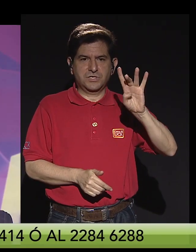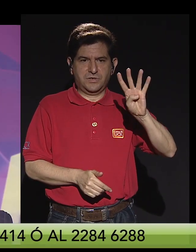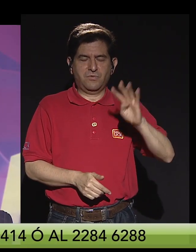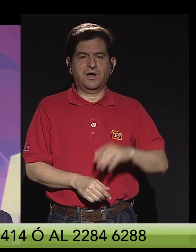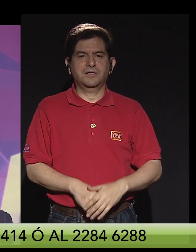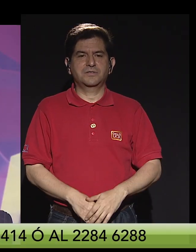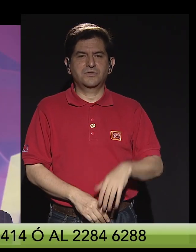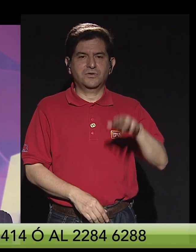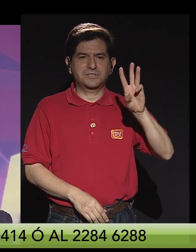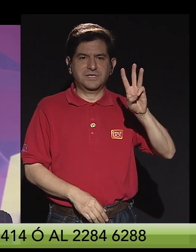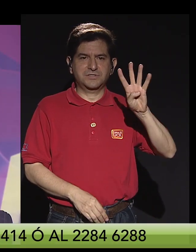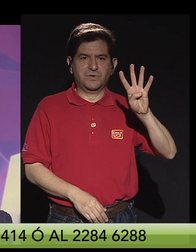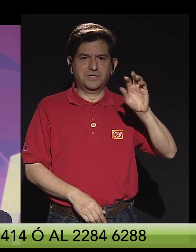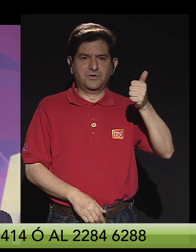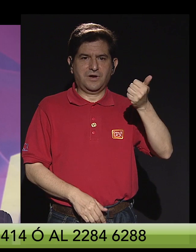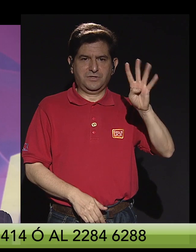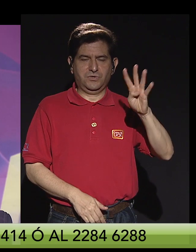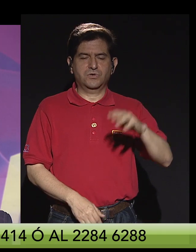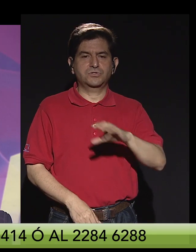nuestra,